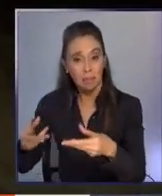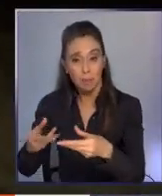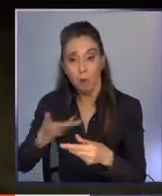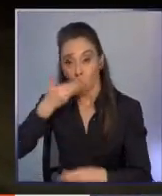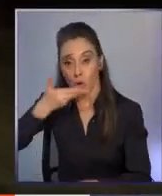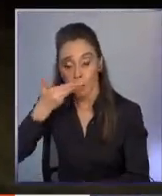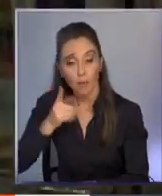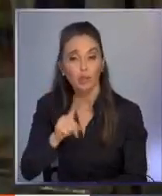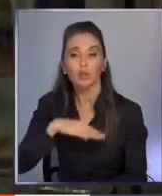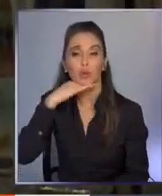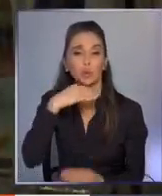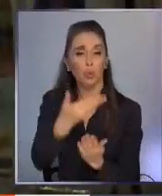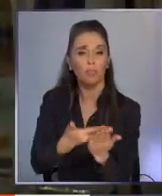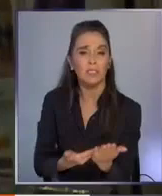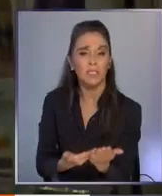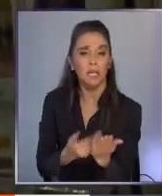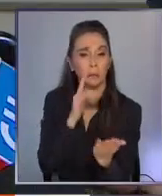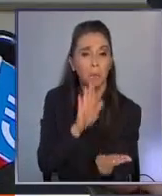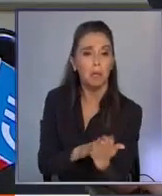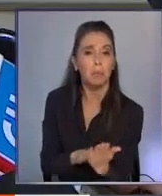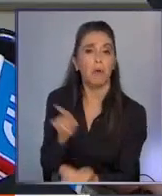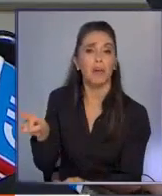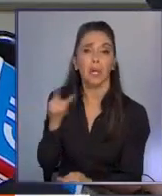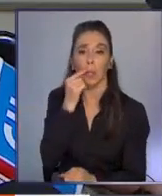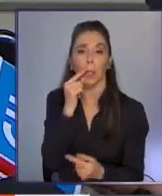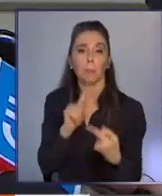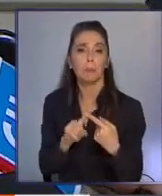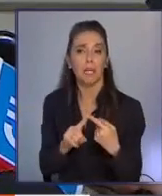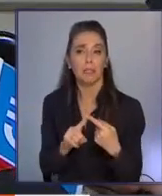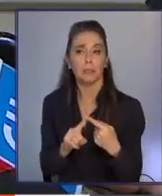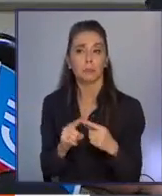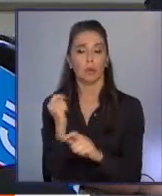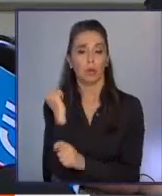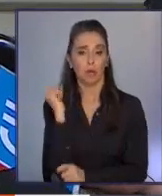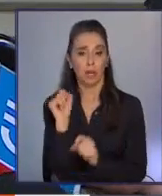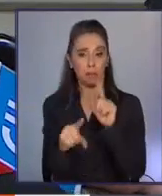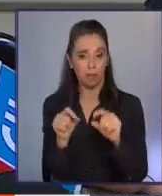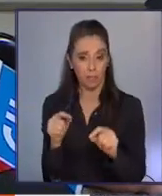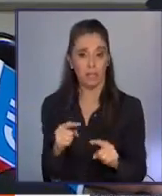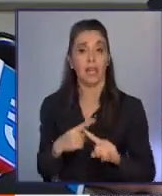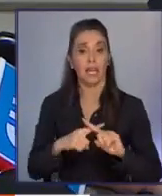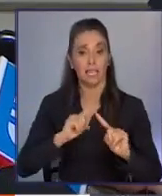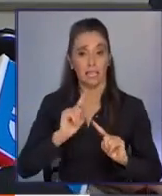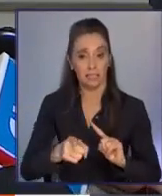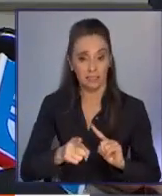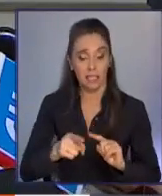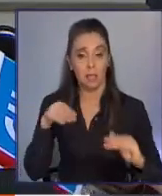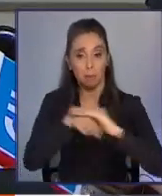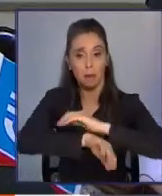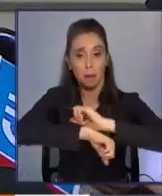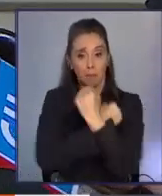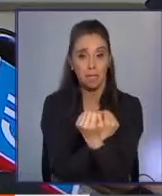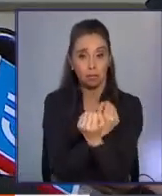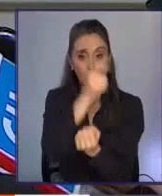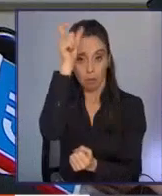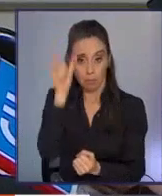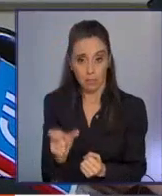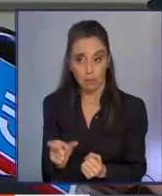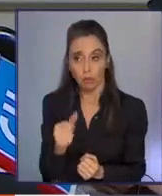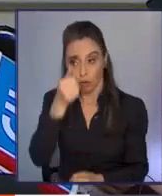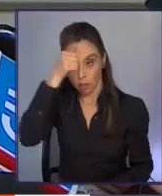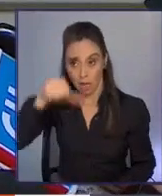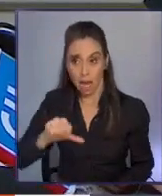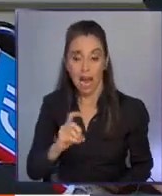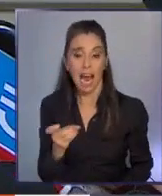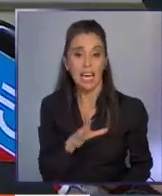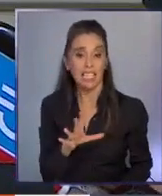suficientes para acreditar su participación lo que exige esta defensa para poder en cárcel de que se encarcele una persona con la medida más gravosa que contempla